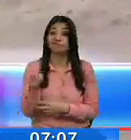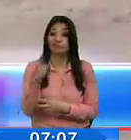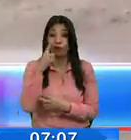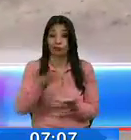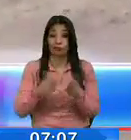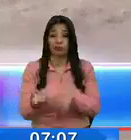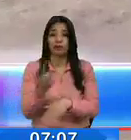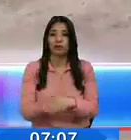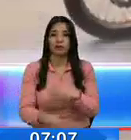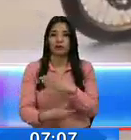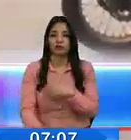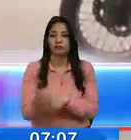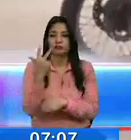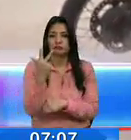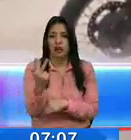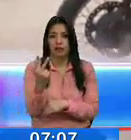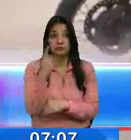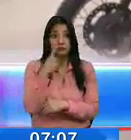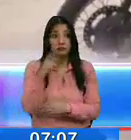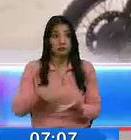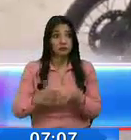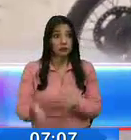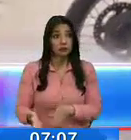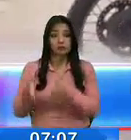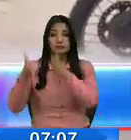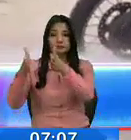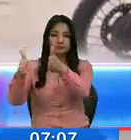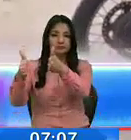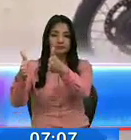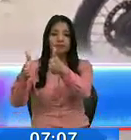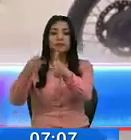la orfandad. Su cuerpo fue trasladado hasta Manta, al